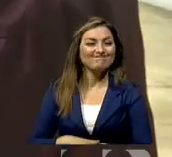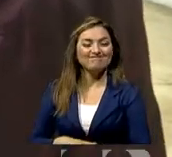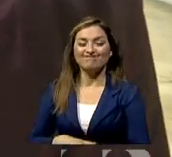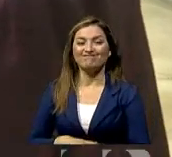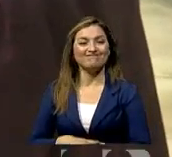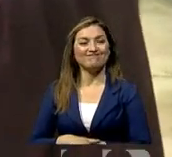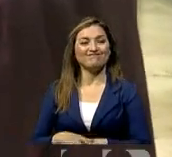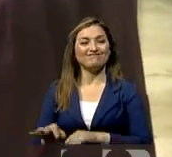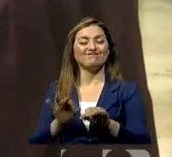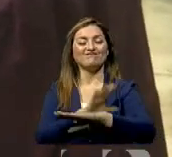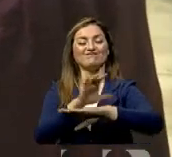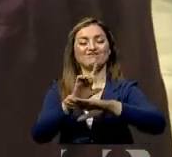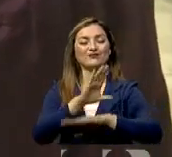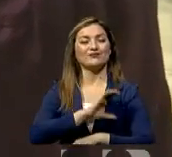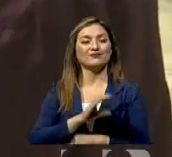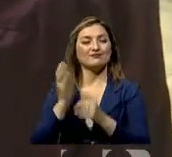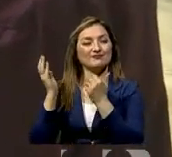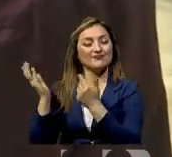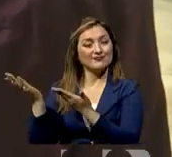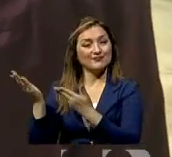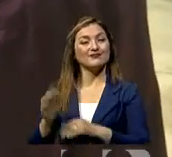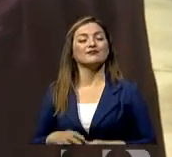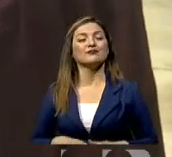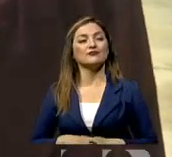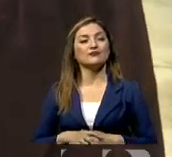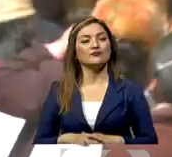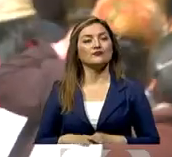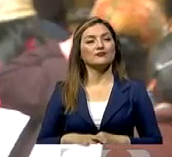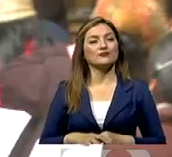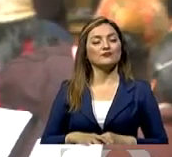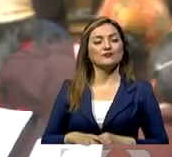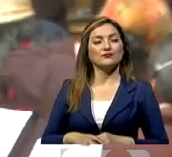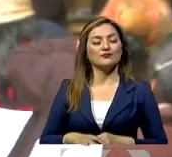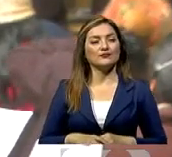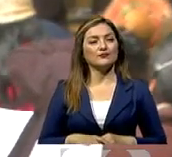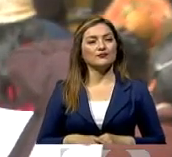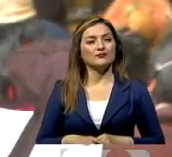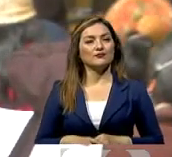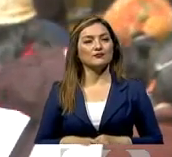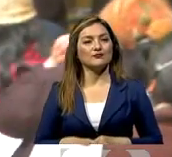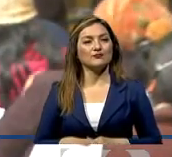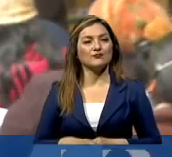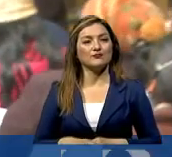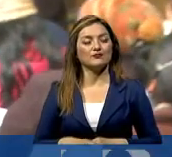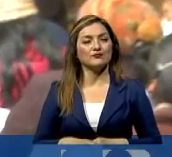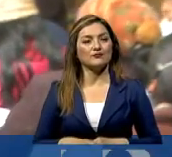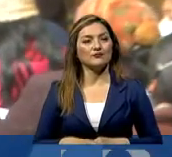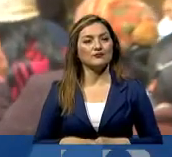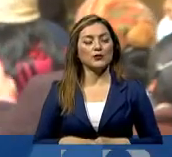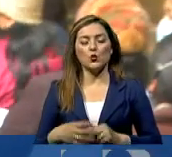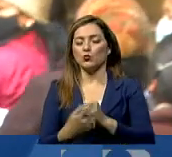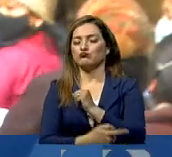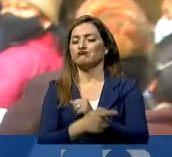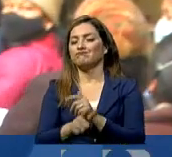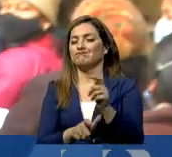así lo explica el director metropolitano de servicios ciudadanos henri y reyes por el contrario establece un recargo o una sanción a las